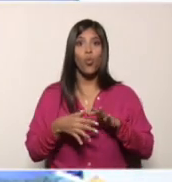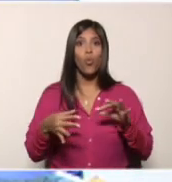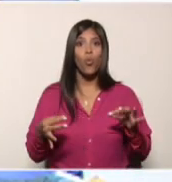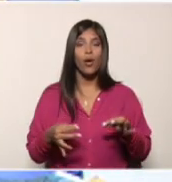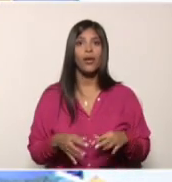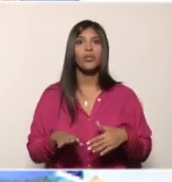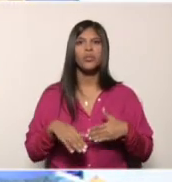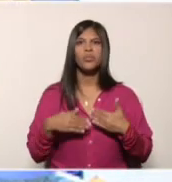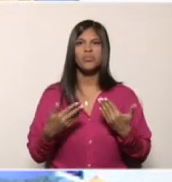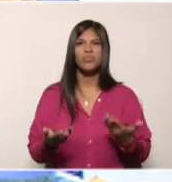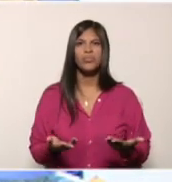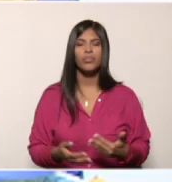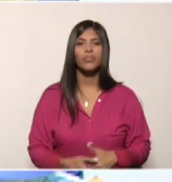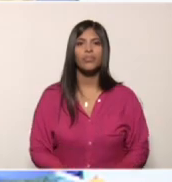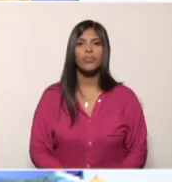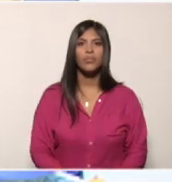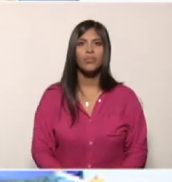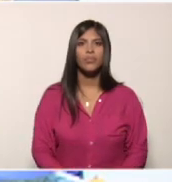es